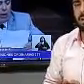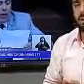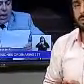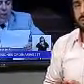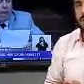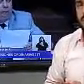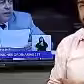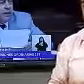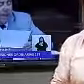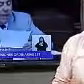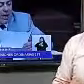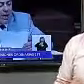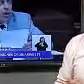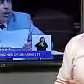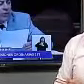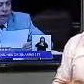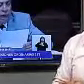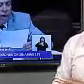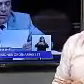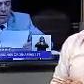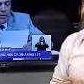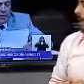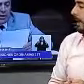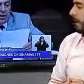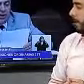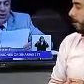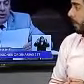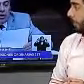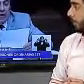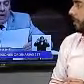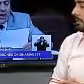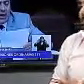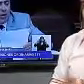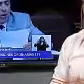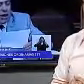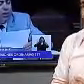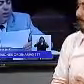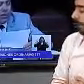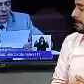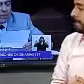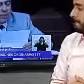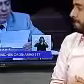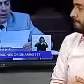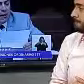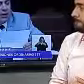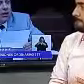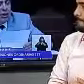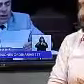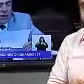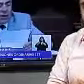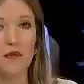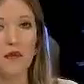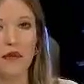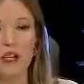sea constitucional al momento de analizarlo y ver si es correcto y se puede poner en vigencia. Claro, varios magistrados que